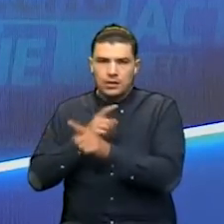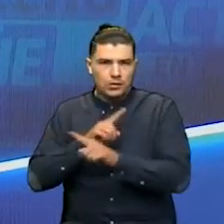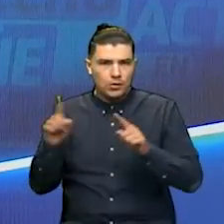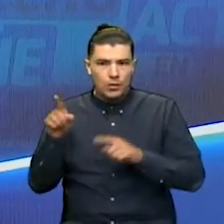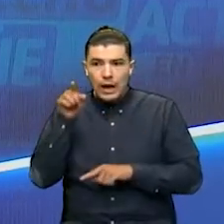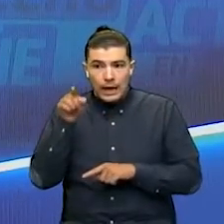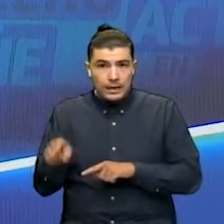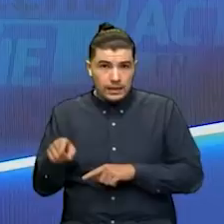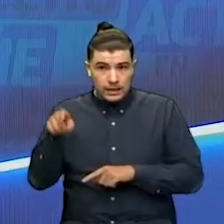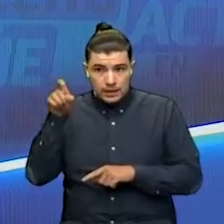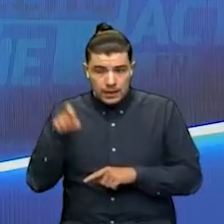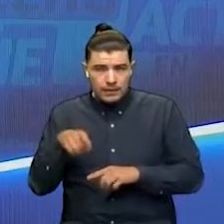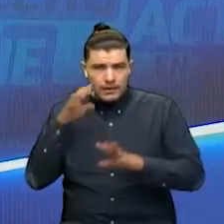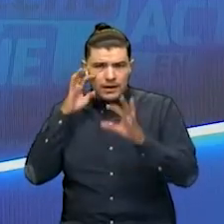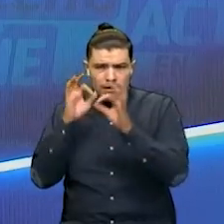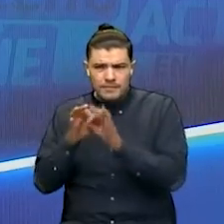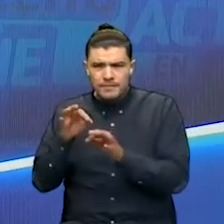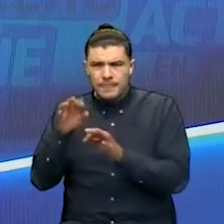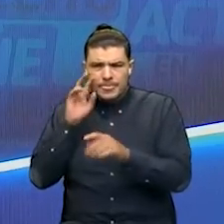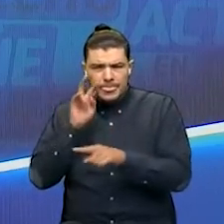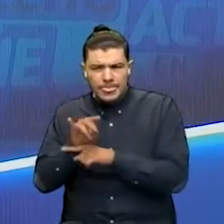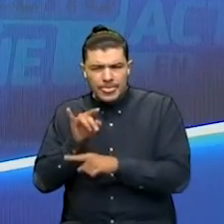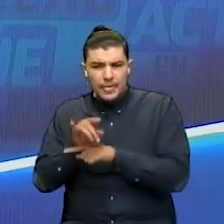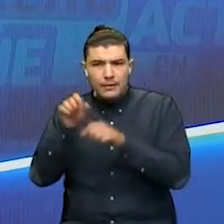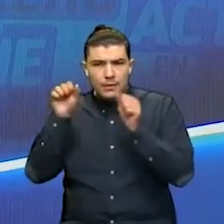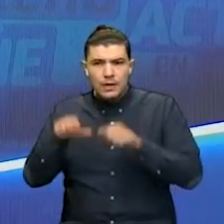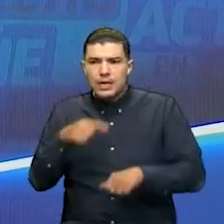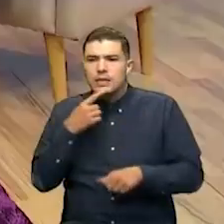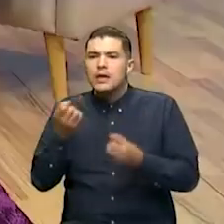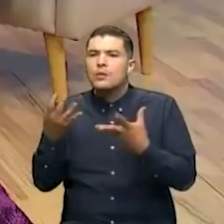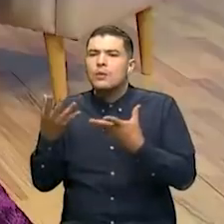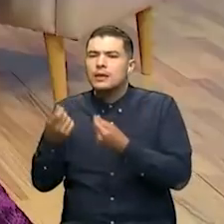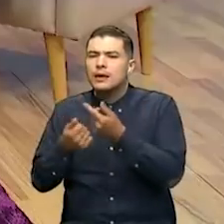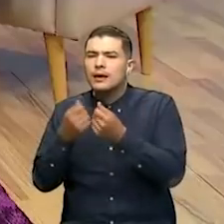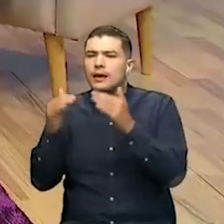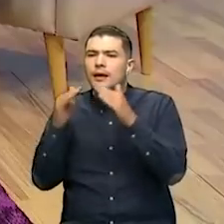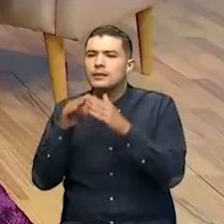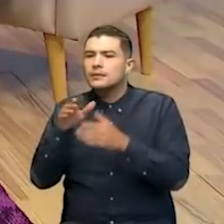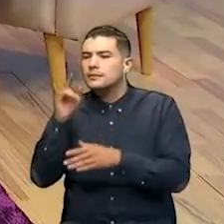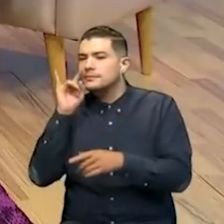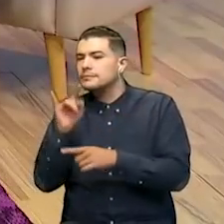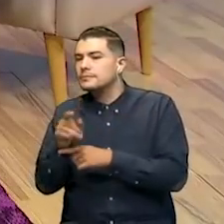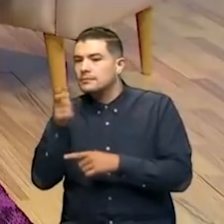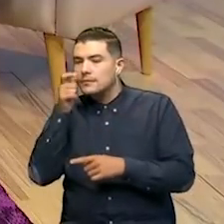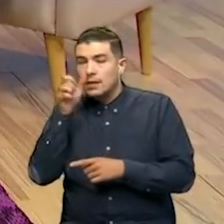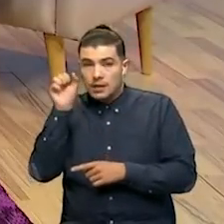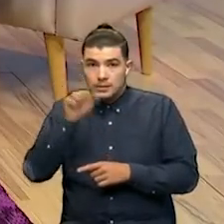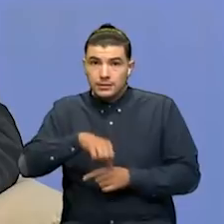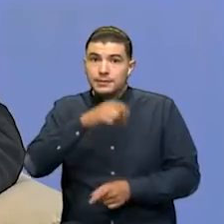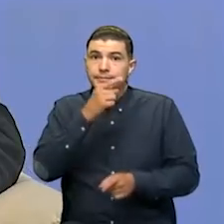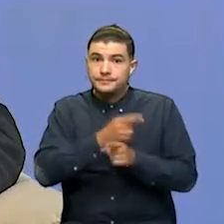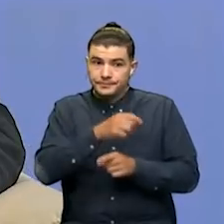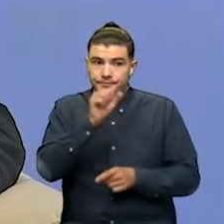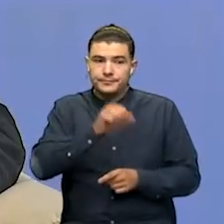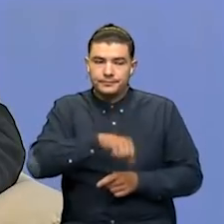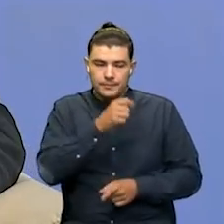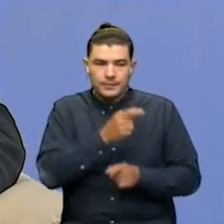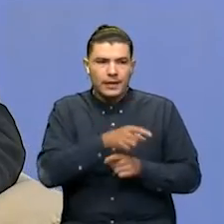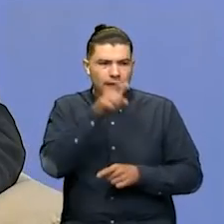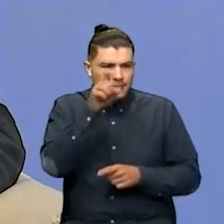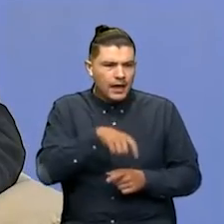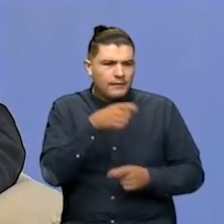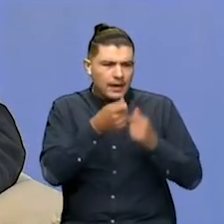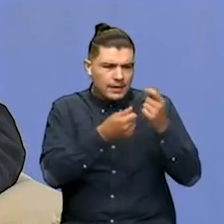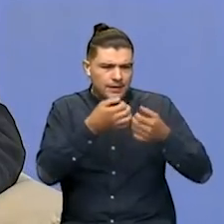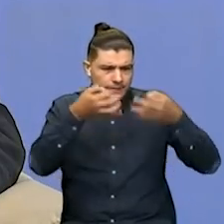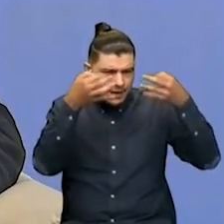en juego el peritazgo precisamente para que digan cuánto está el avalúo de esa casa. Exactamente, digamos, tiene que ser, digamos, un valor real, tiene